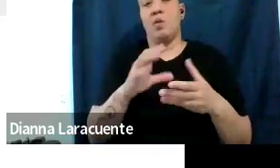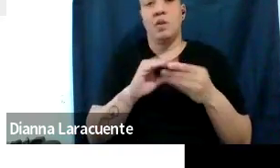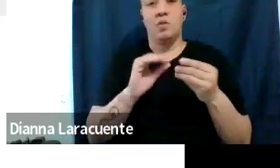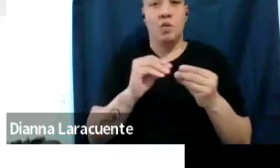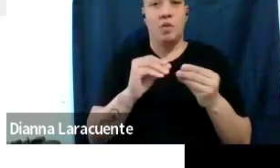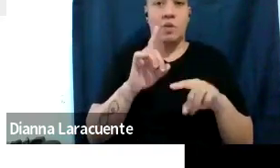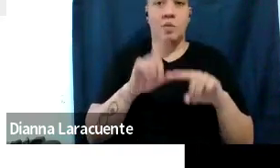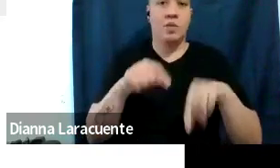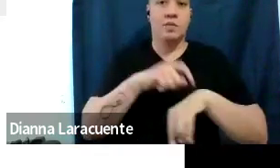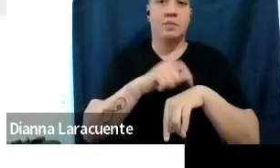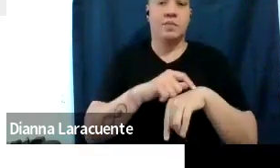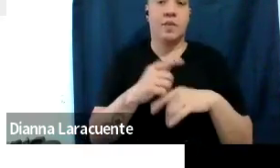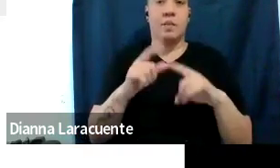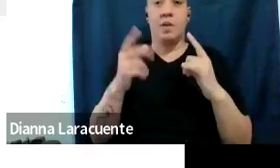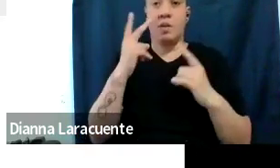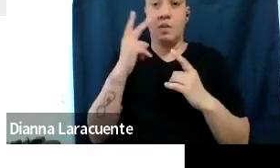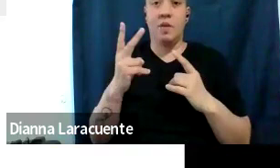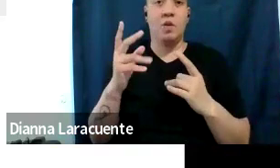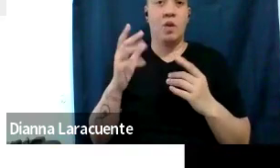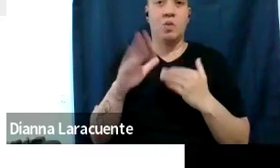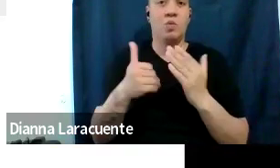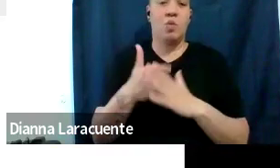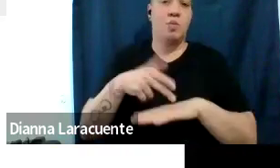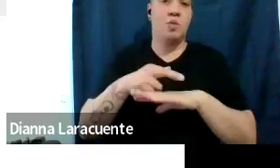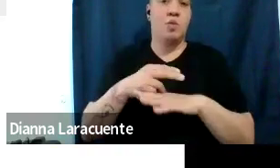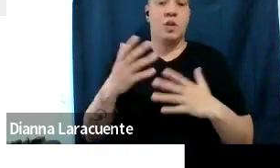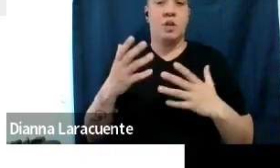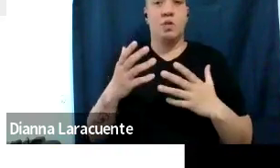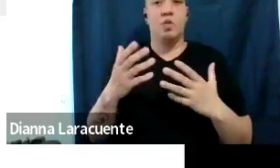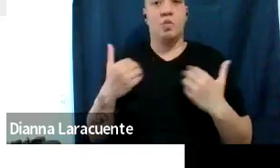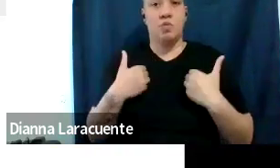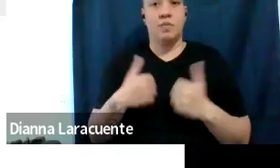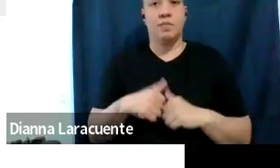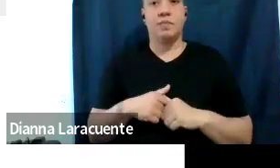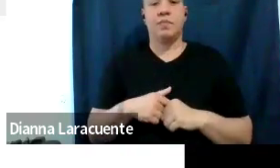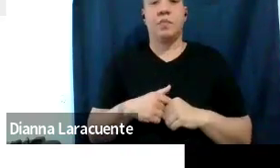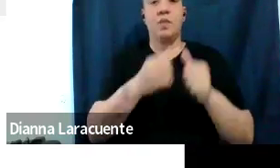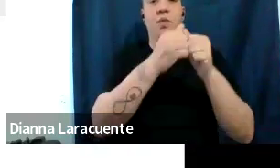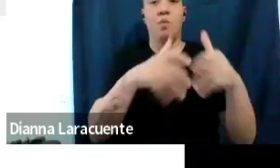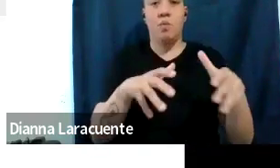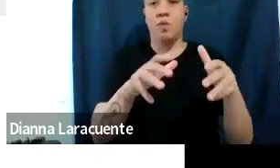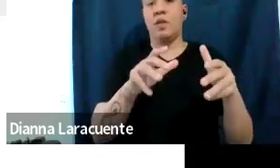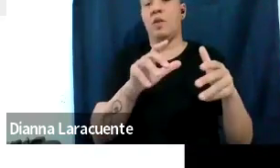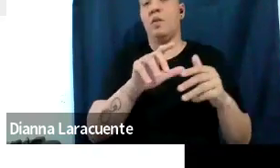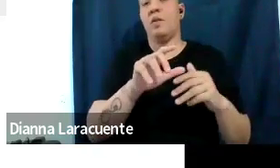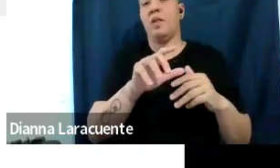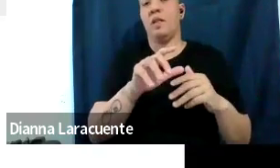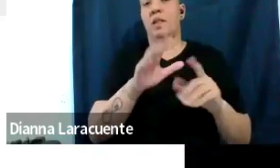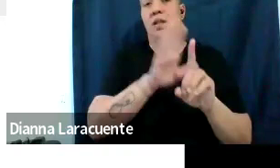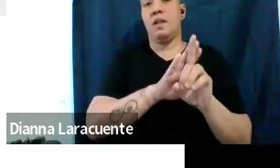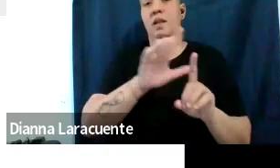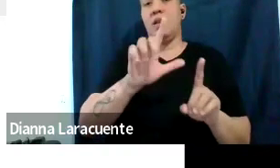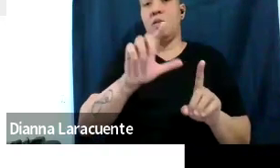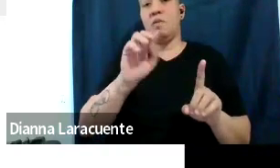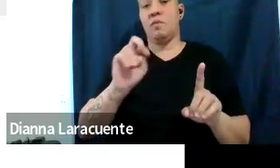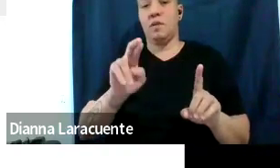el drama que se vivió en Puerto Rico. Yo sostengo que sin la figura de Muñoz Rivera en ese momento nos absorben,